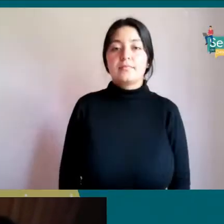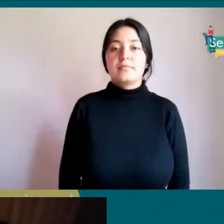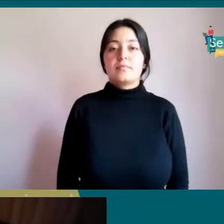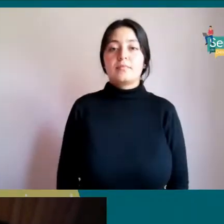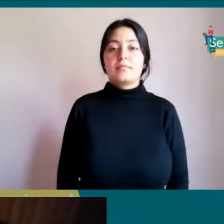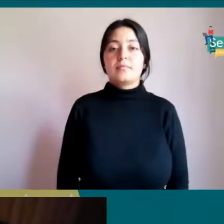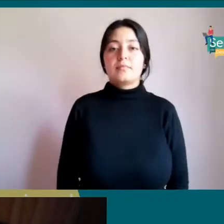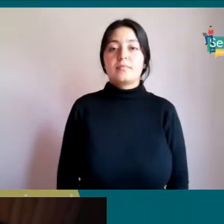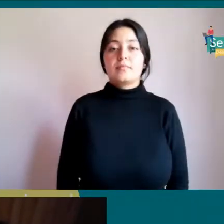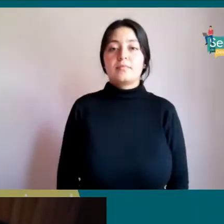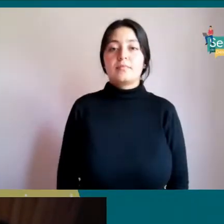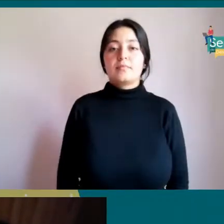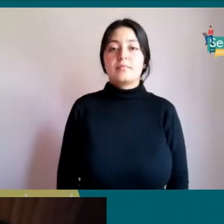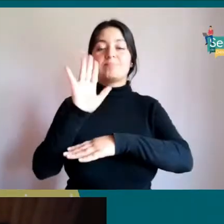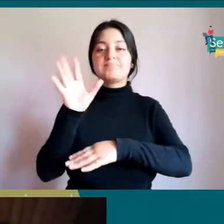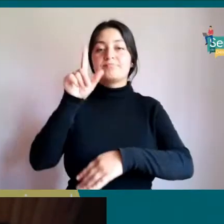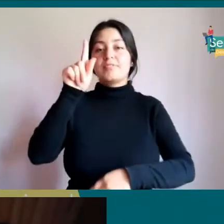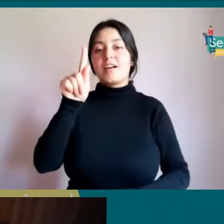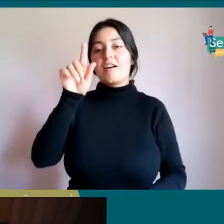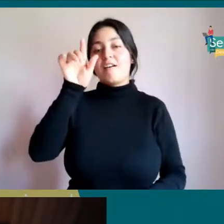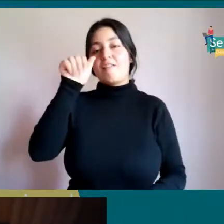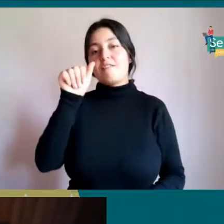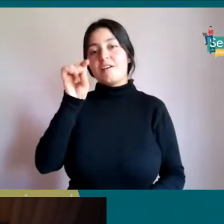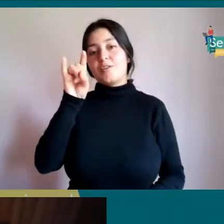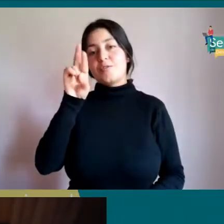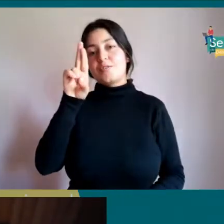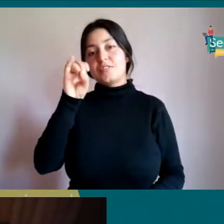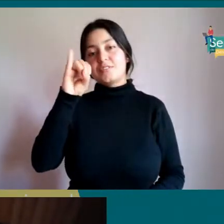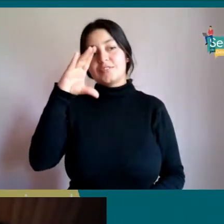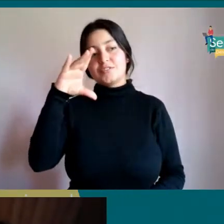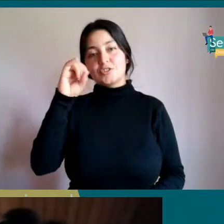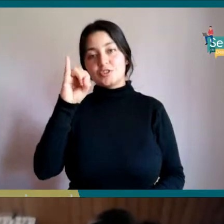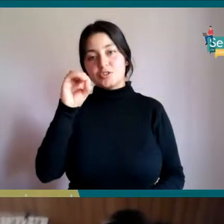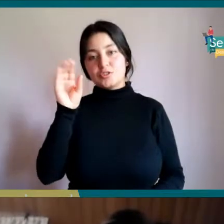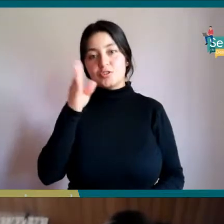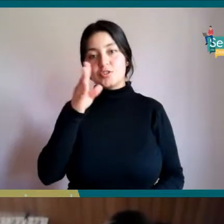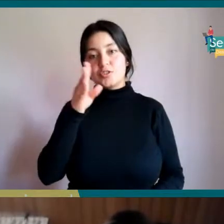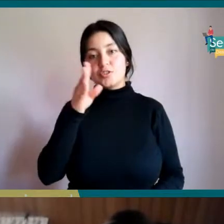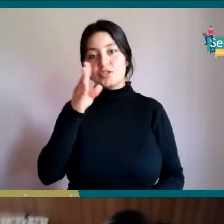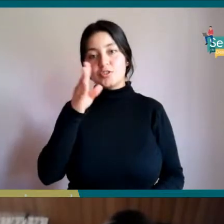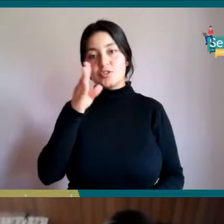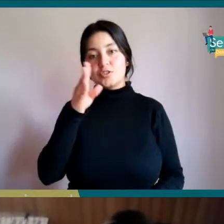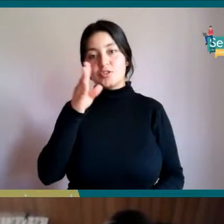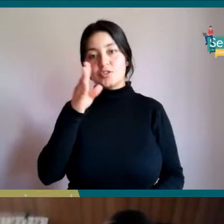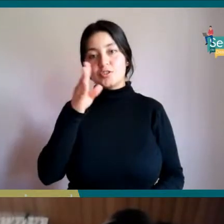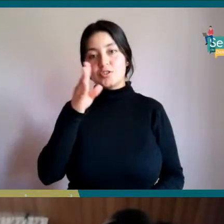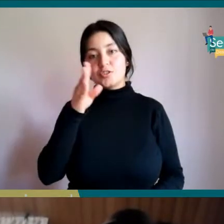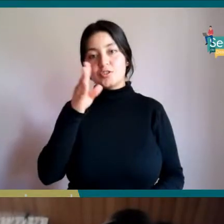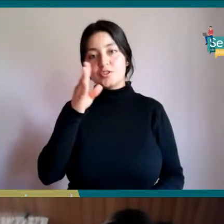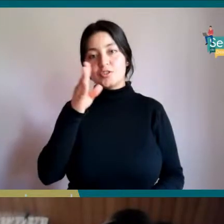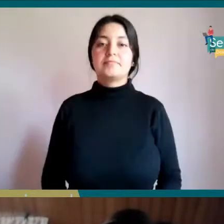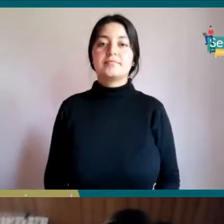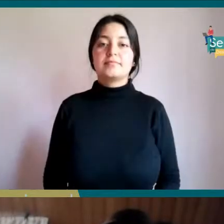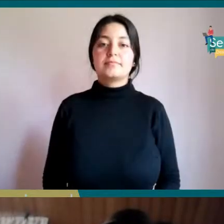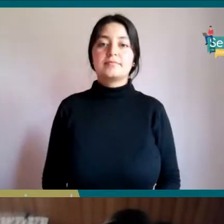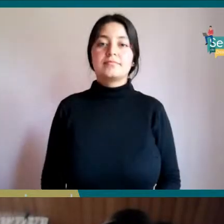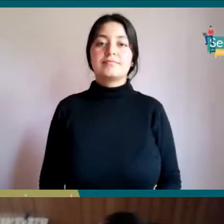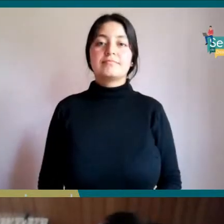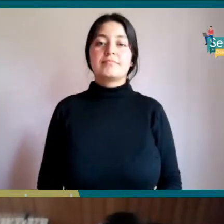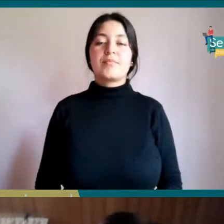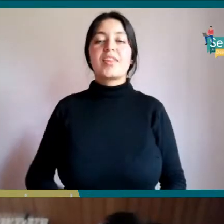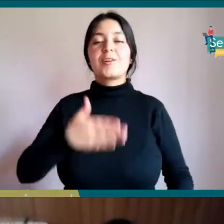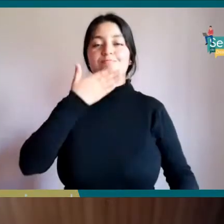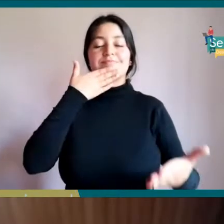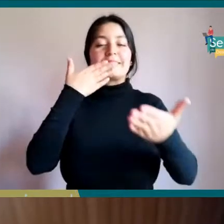despidiendo a Fabricio. Fabricio Neira, muy buenas tardes. Gracias por estar con nosotros. Démosle paso a Fabricio. Muy gentil y gracias por